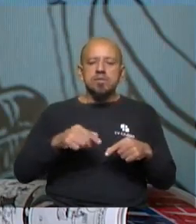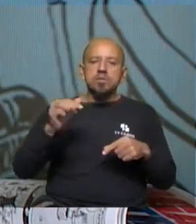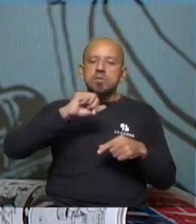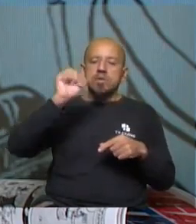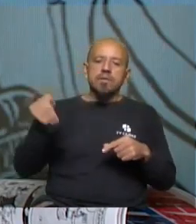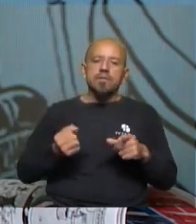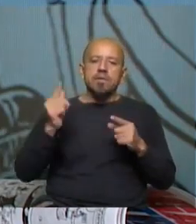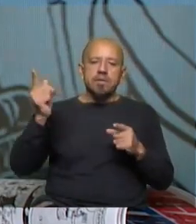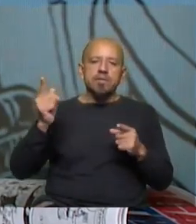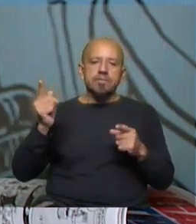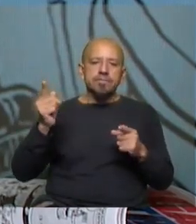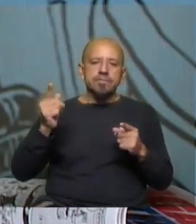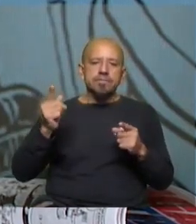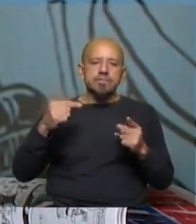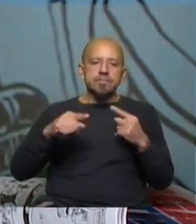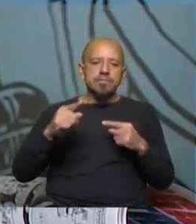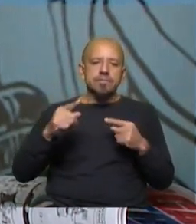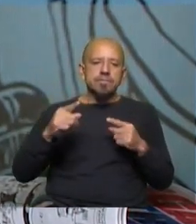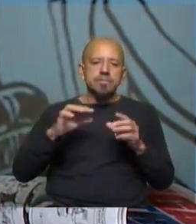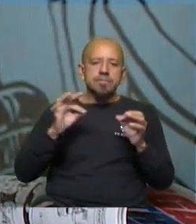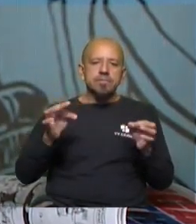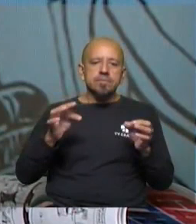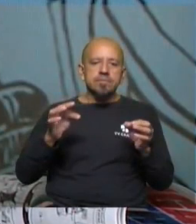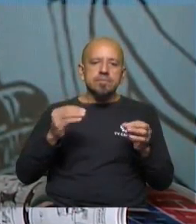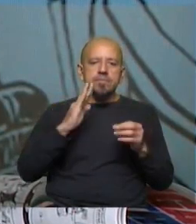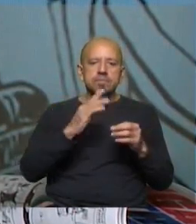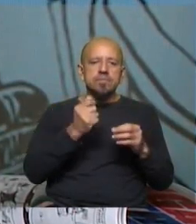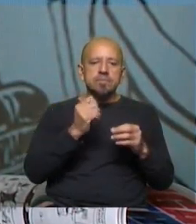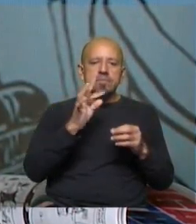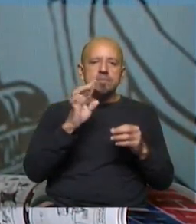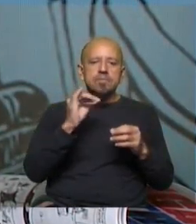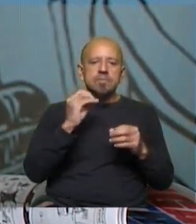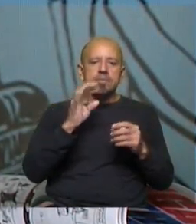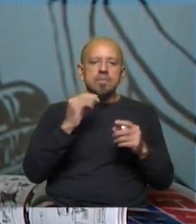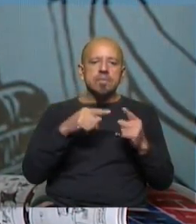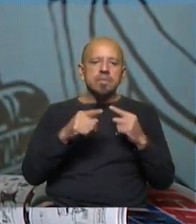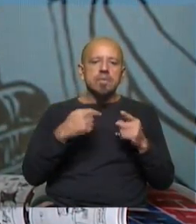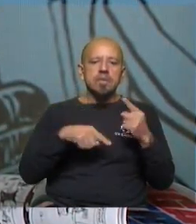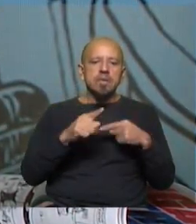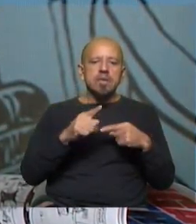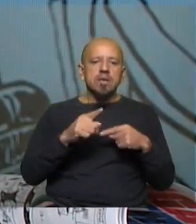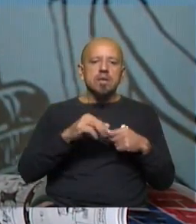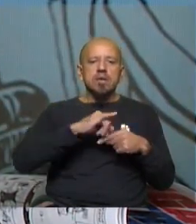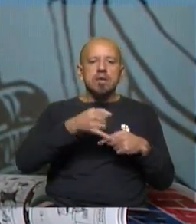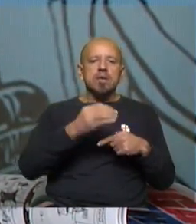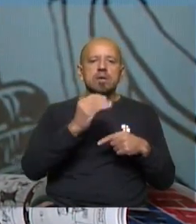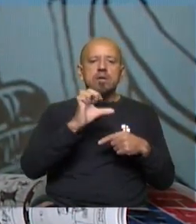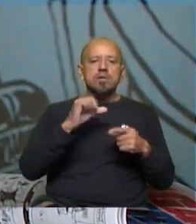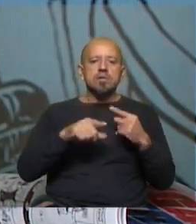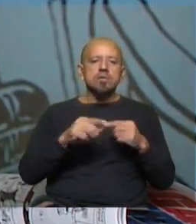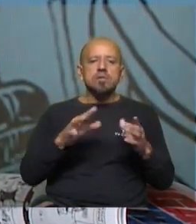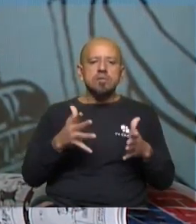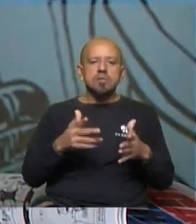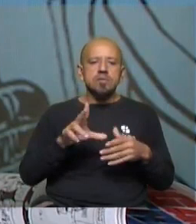o sea robado de Su patria a venir a hacer el patriota acá del 83 orientales pero consejero hace ortiga preguntémonos